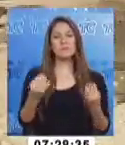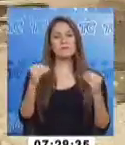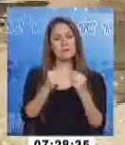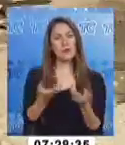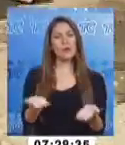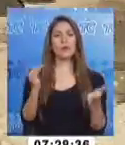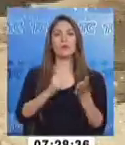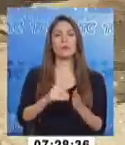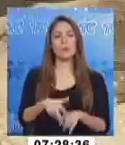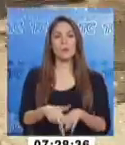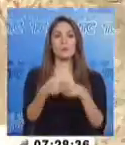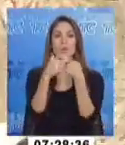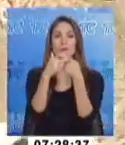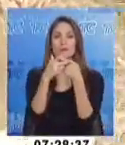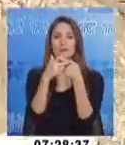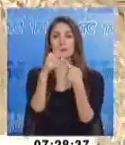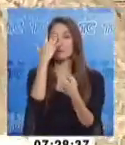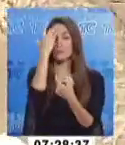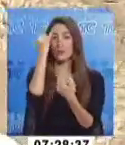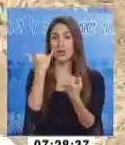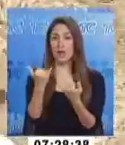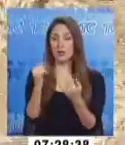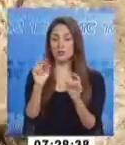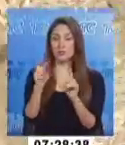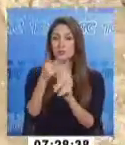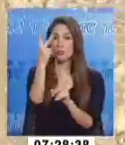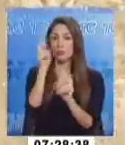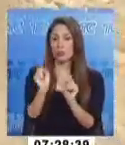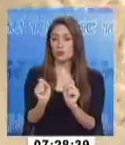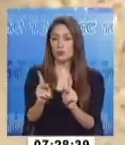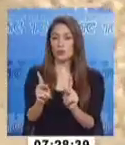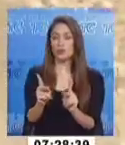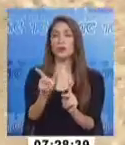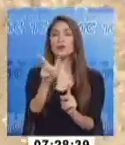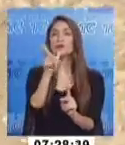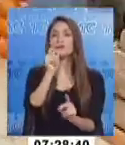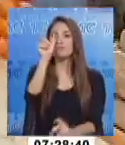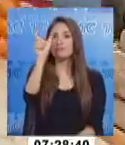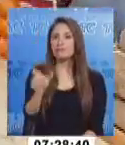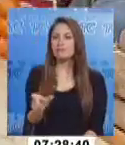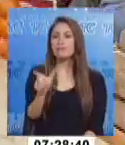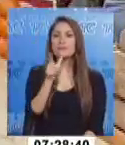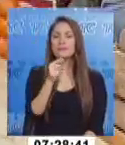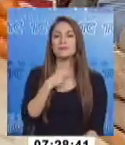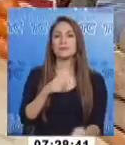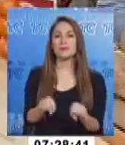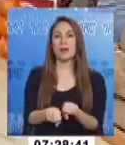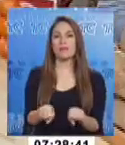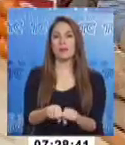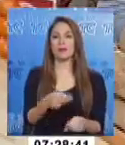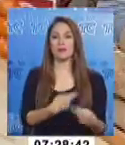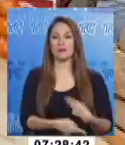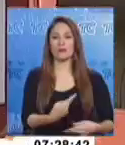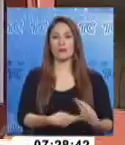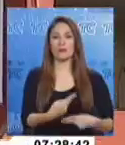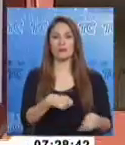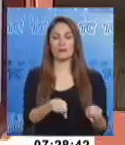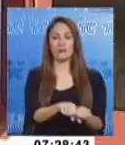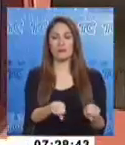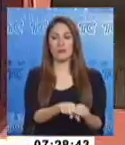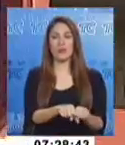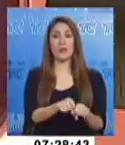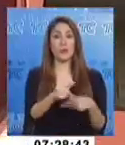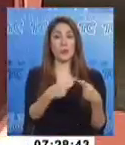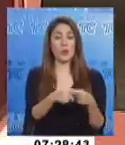cero. Ellos dicen que aprovecharán esta segunda oportunidad. Uno de ellos es Cristian Pico. Vendía zapatos en un centro comercial. Después